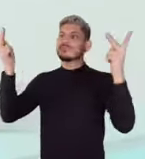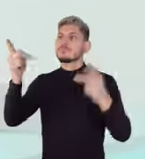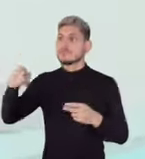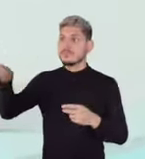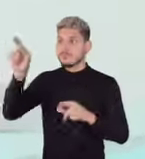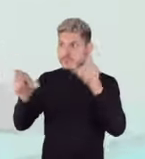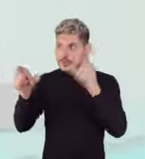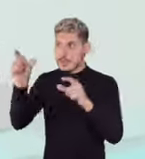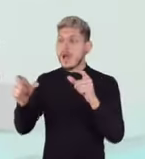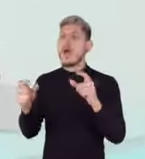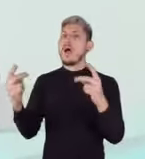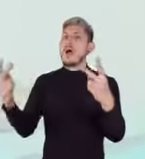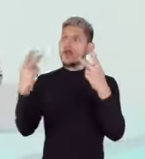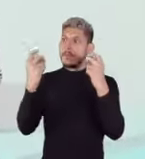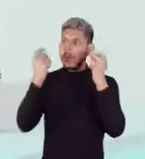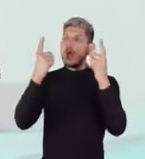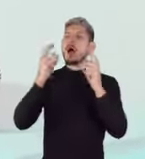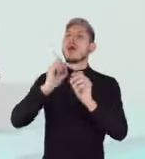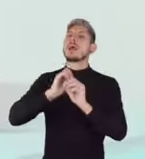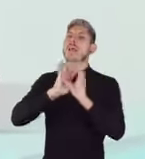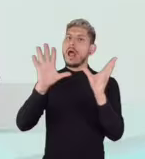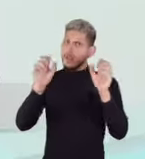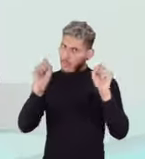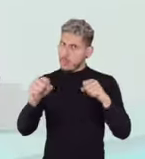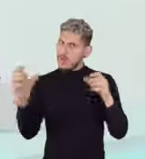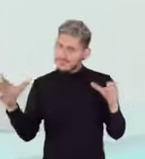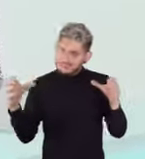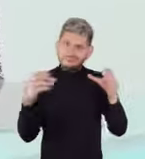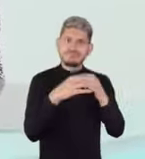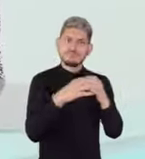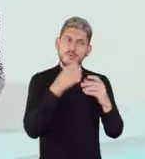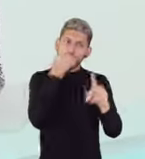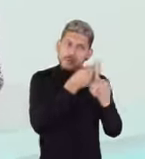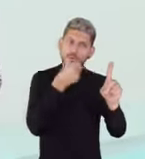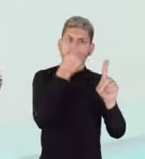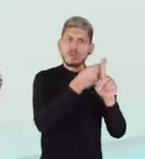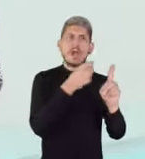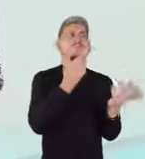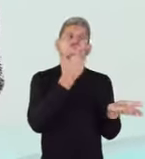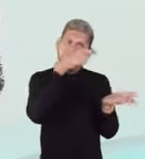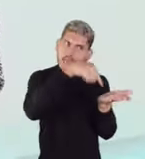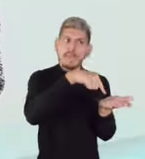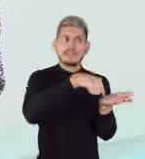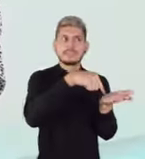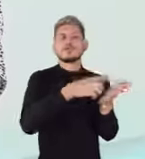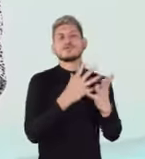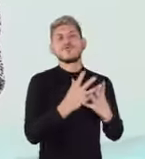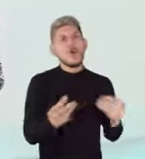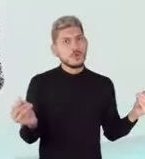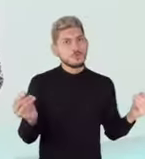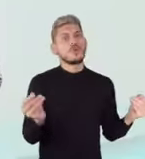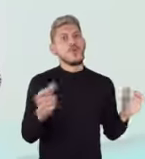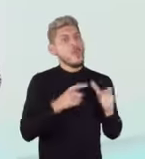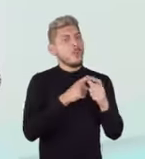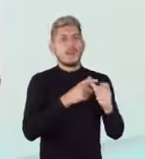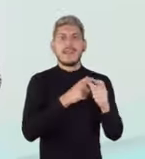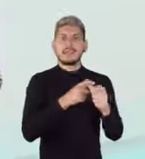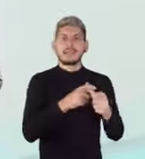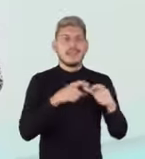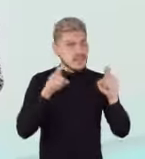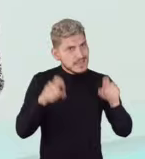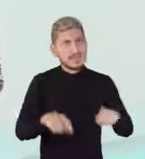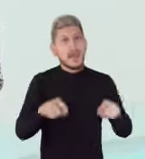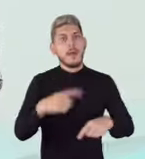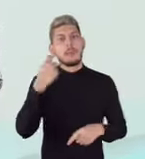viviendo quizá esta afectación real, para que se sumen a esta lucha y podamos exigir soluciones urgentes y necesarias para